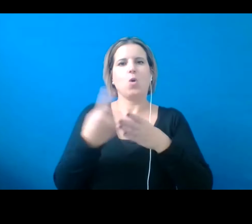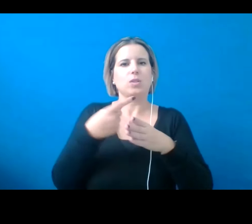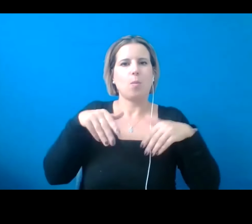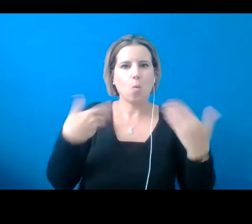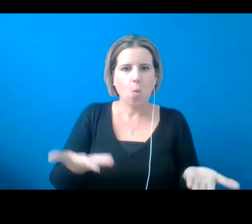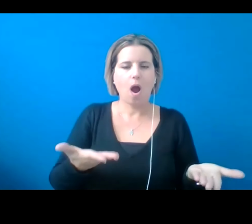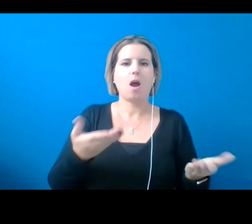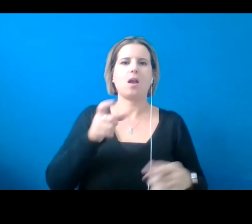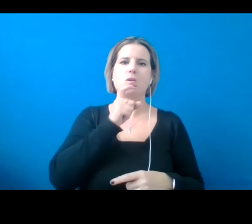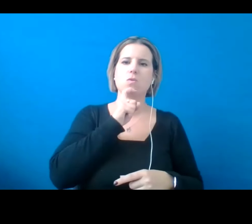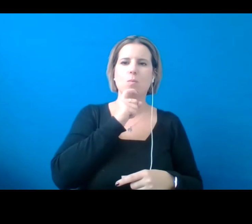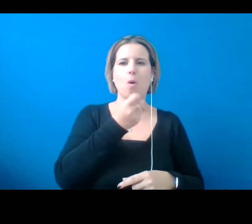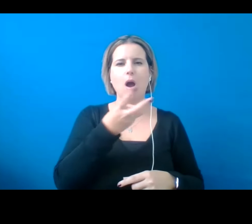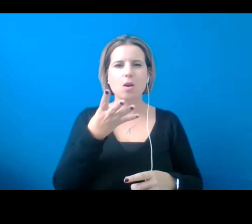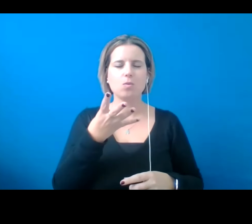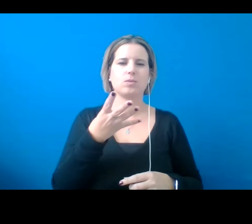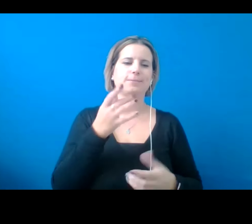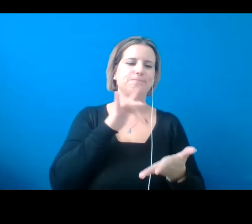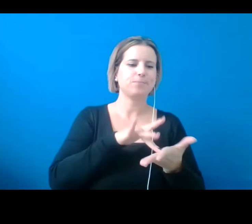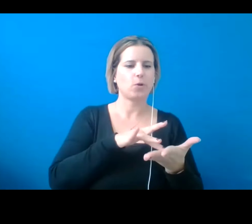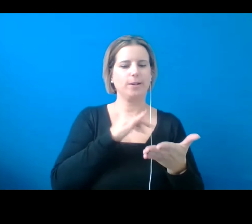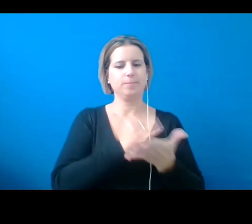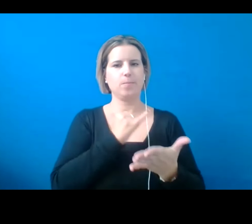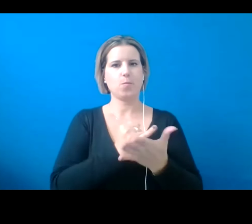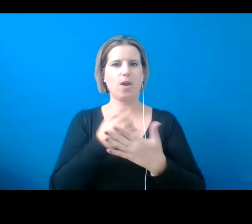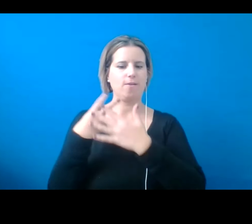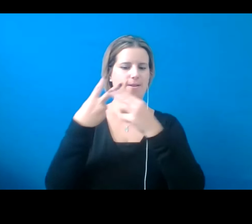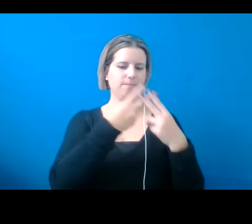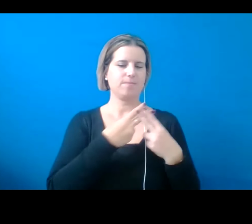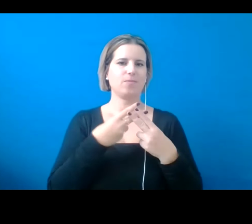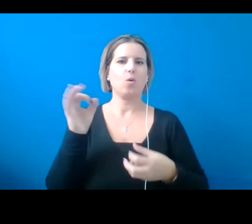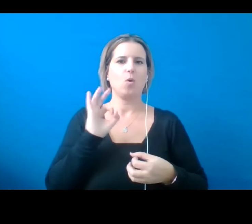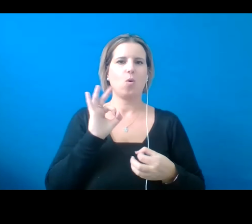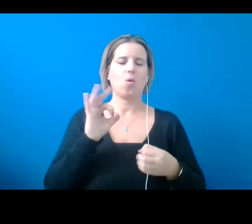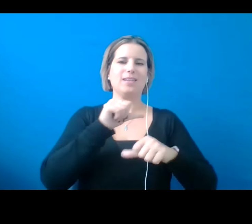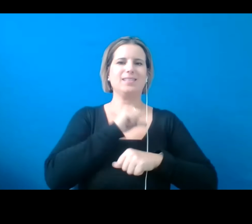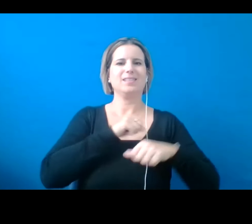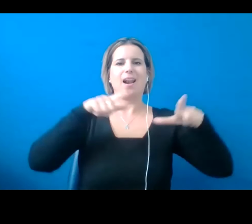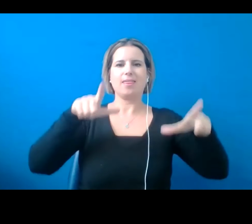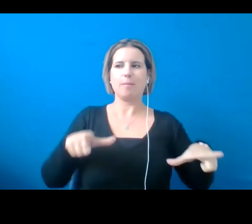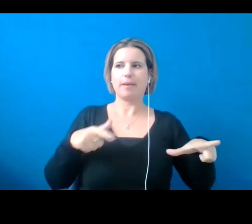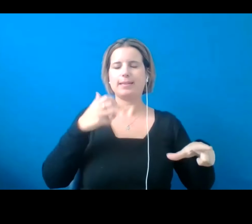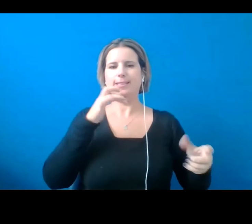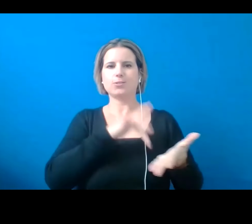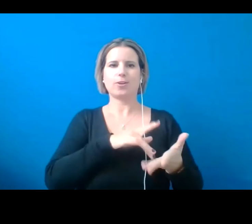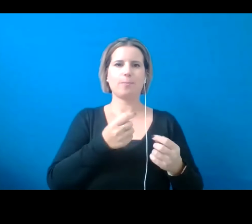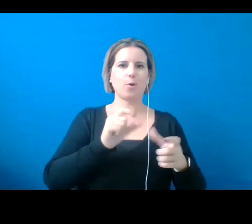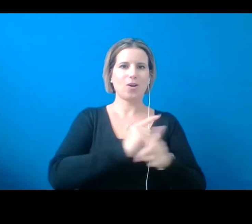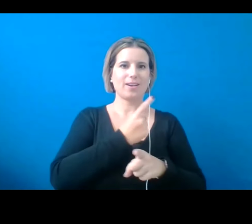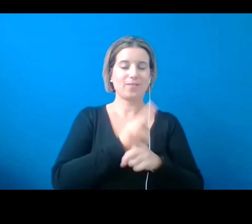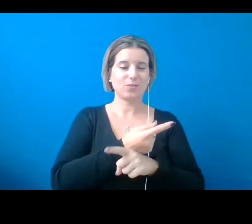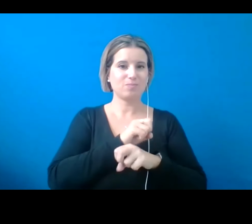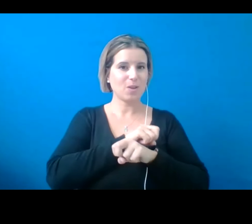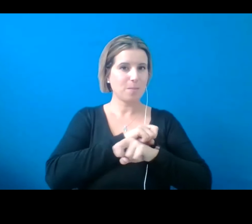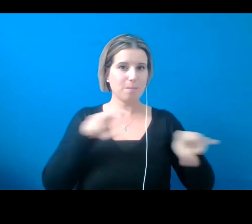cuando tienen que hacerse determinadas exploraciones o tienen que estar en las salas de espera pero claro cuando